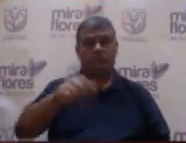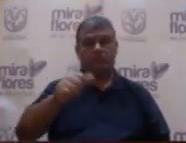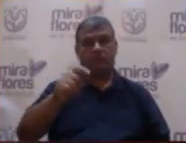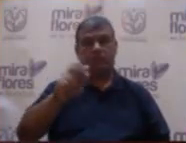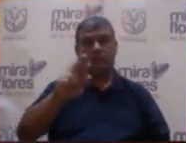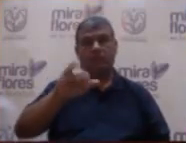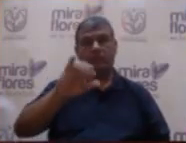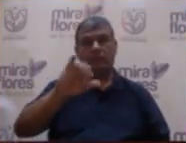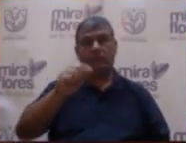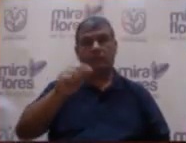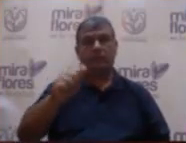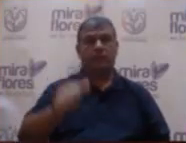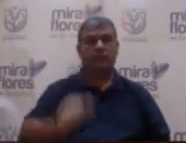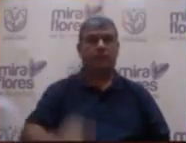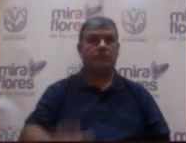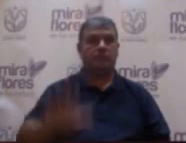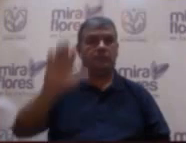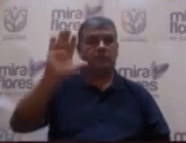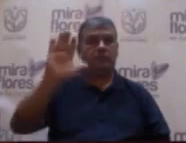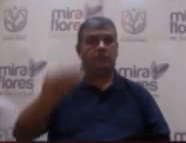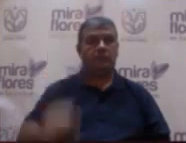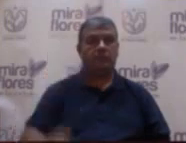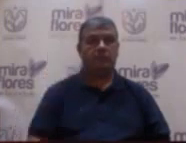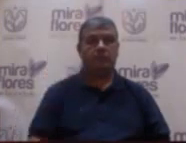Patricia María del Río Jiménez de Olavide,